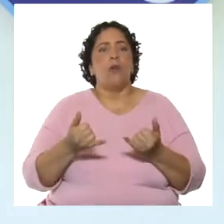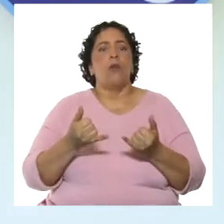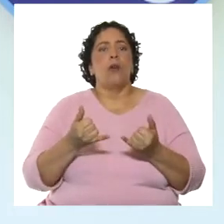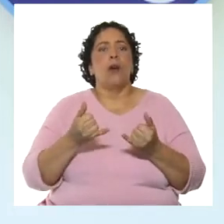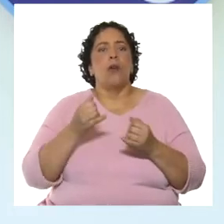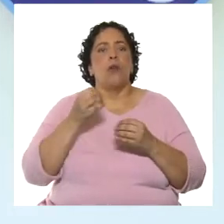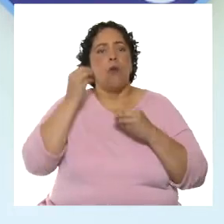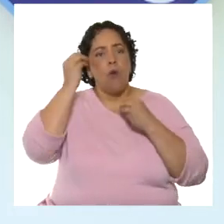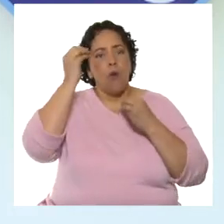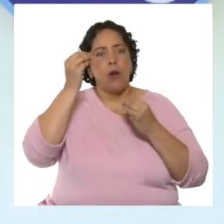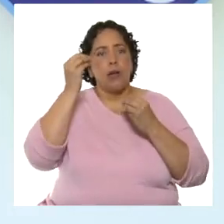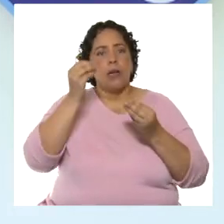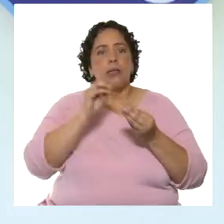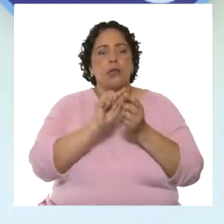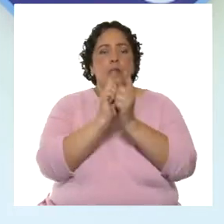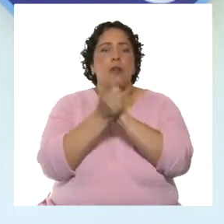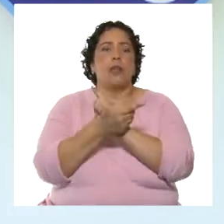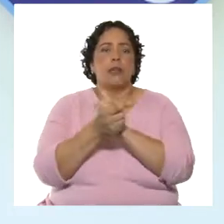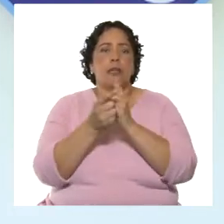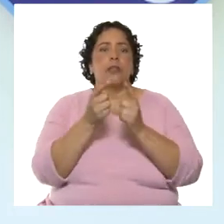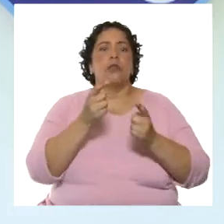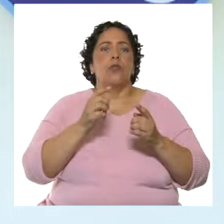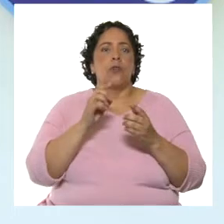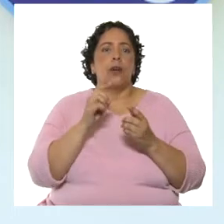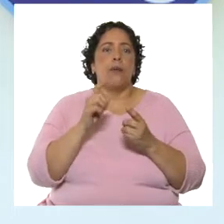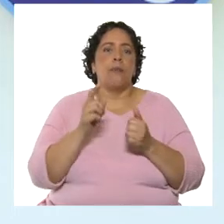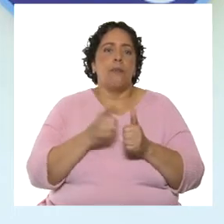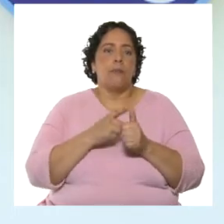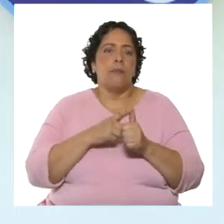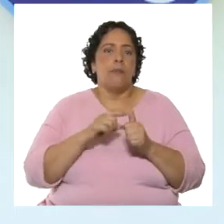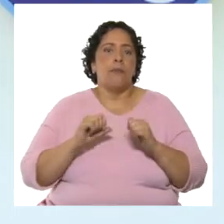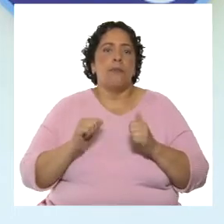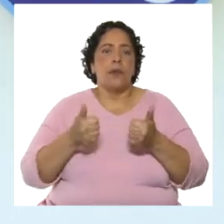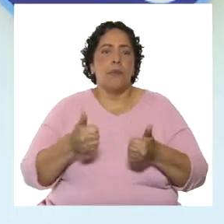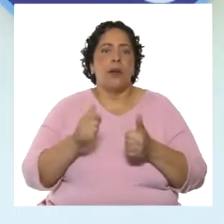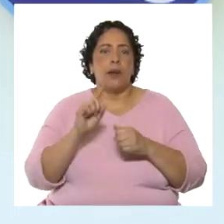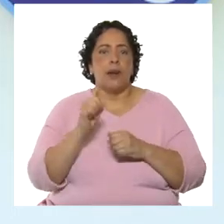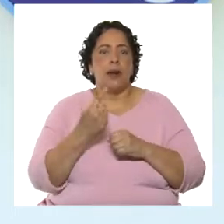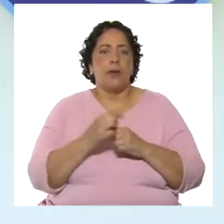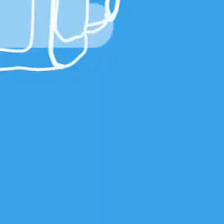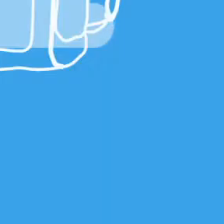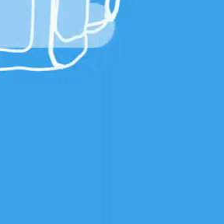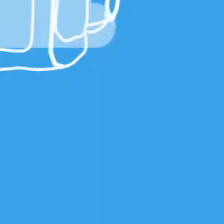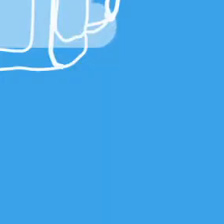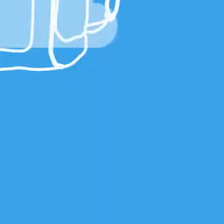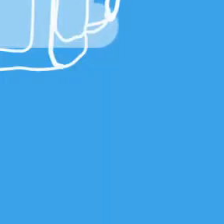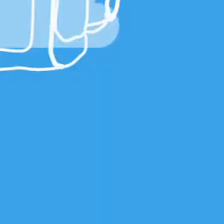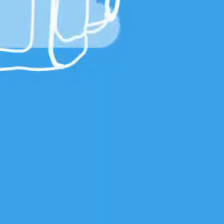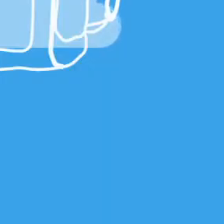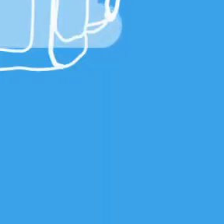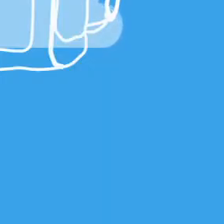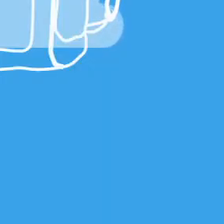las orientaciones y adaptaciones curriculares de la etapa primaria. Sean bienvenidos.